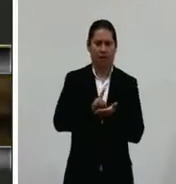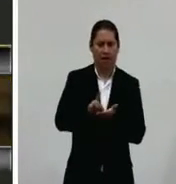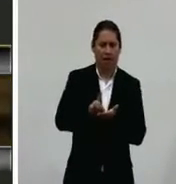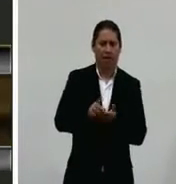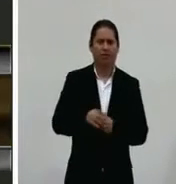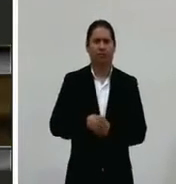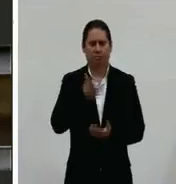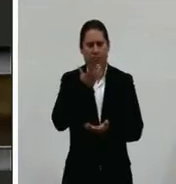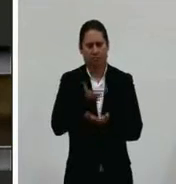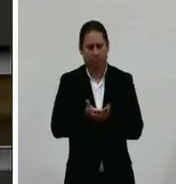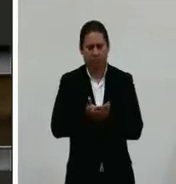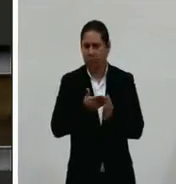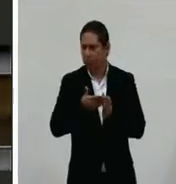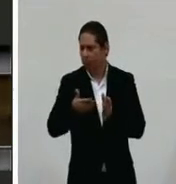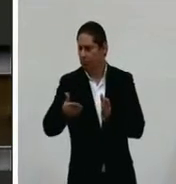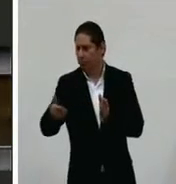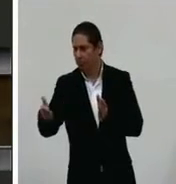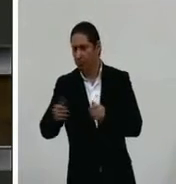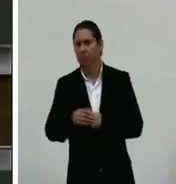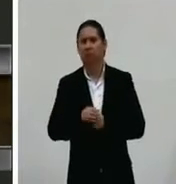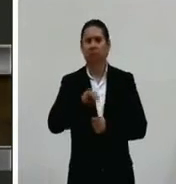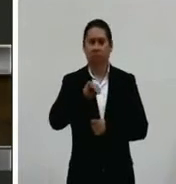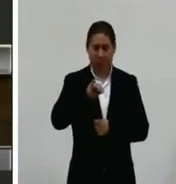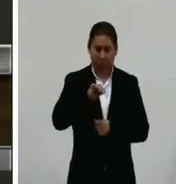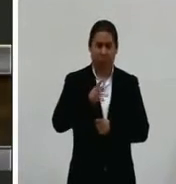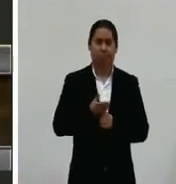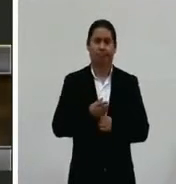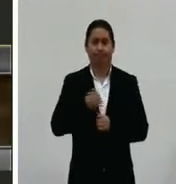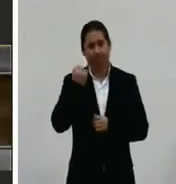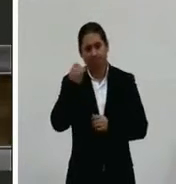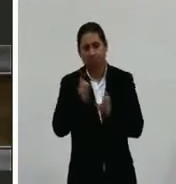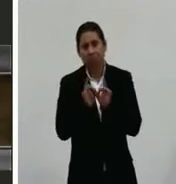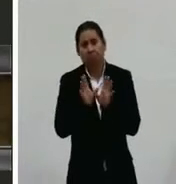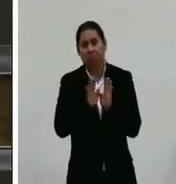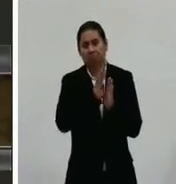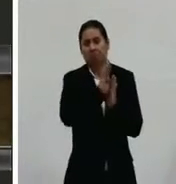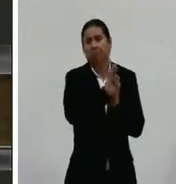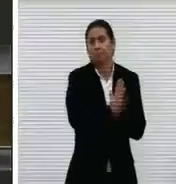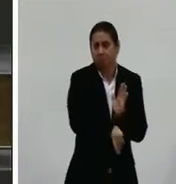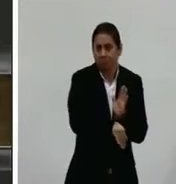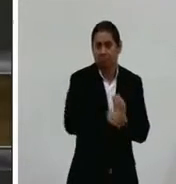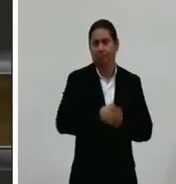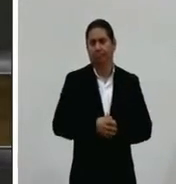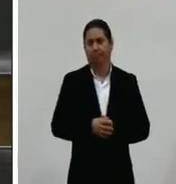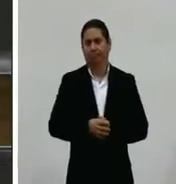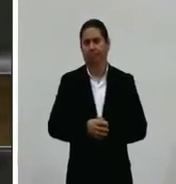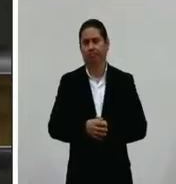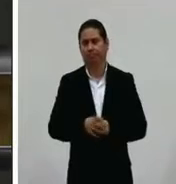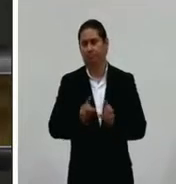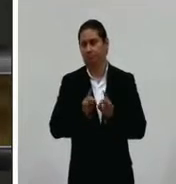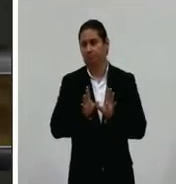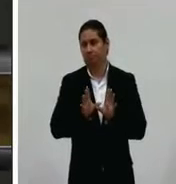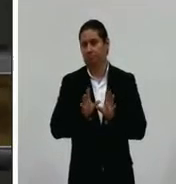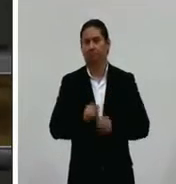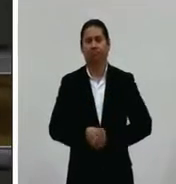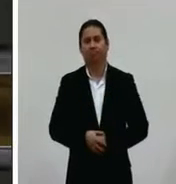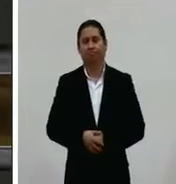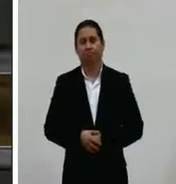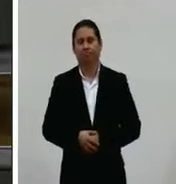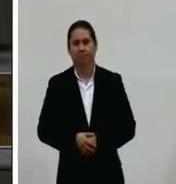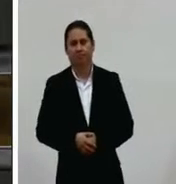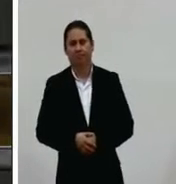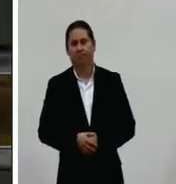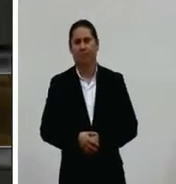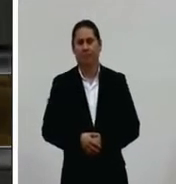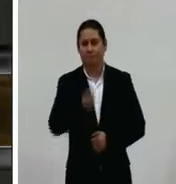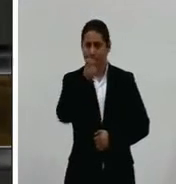luto, del que una persona debe guardar cuando se le presenta un imponderable como el que hoy abordamos.